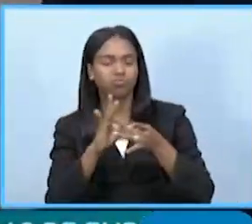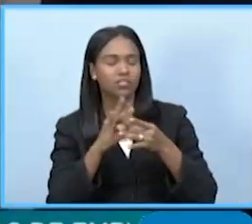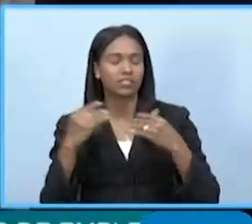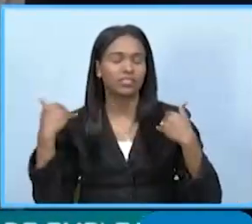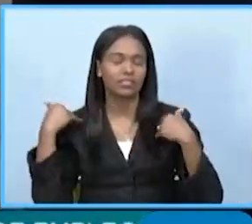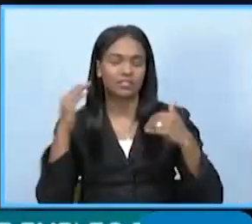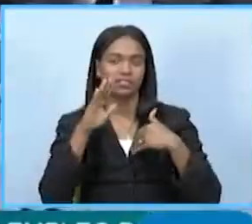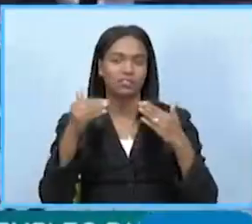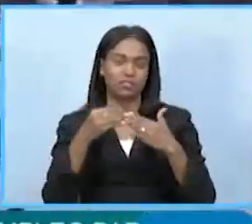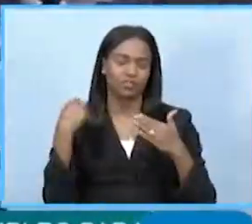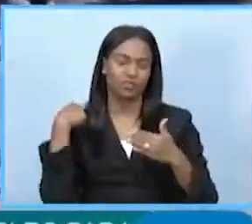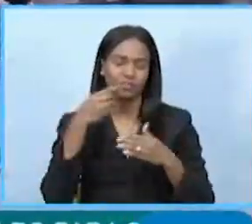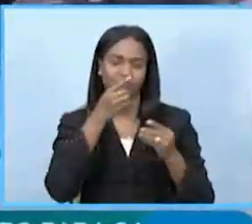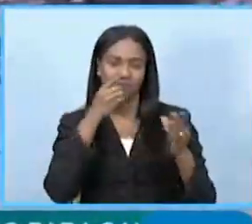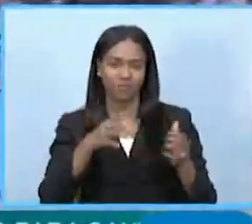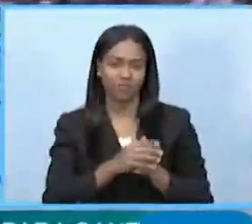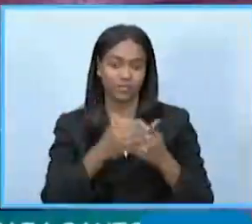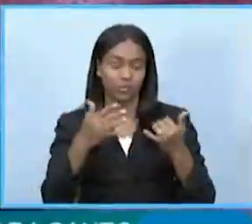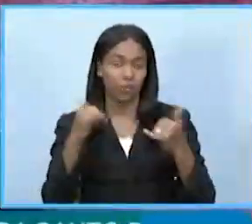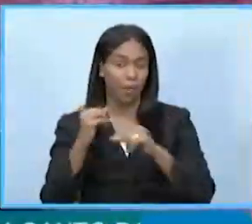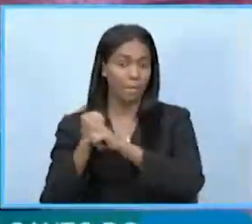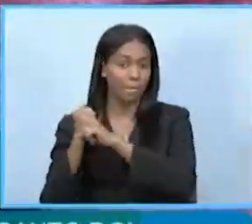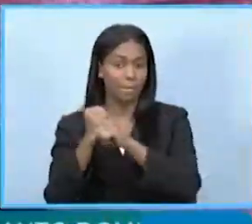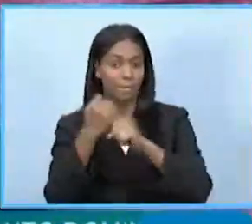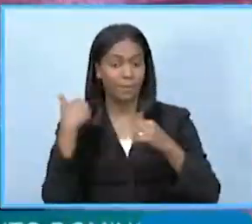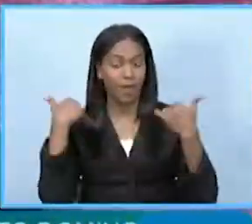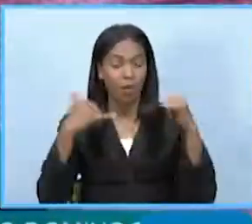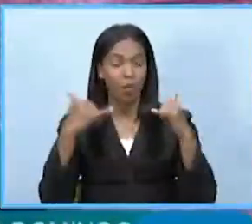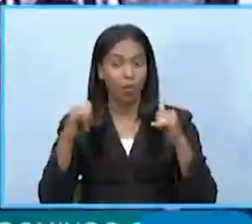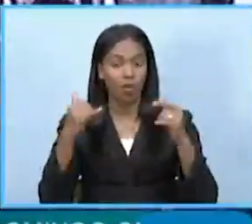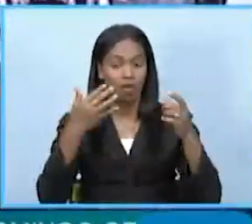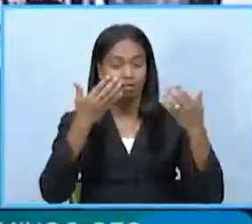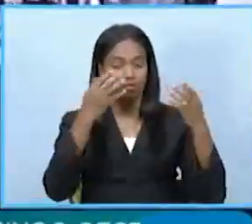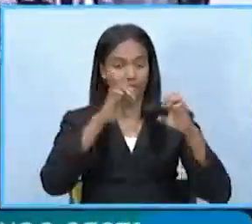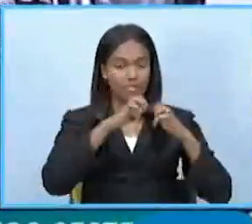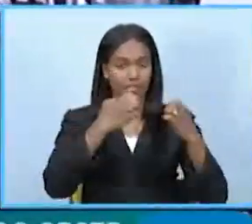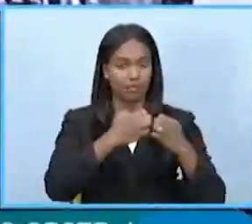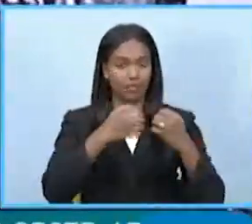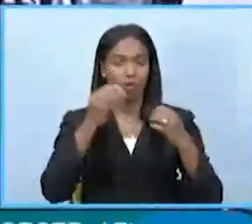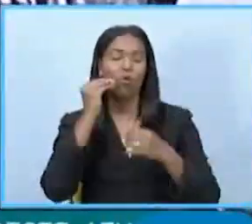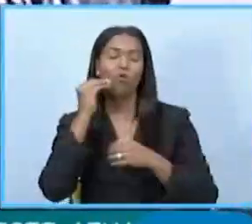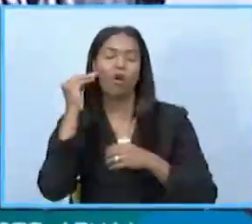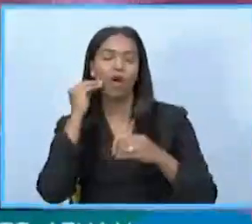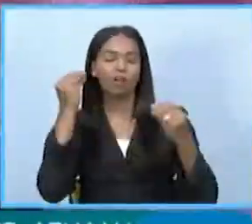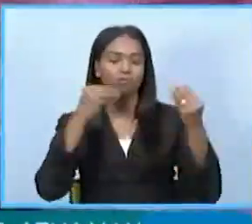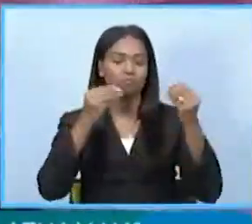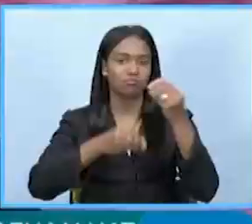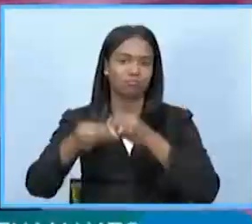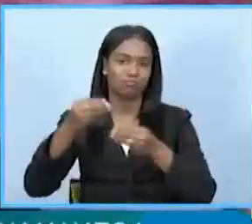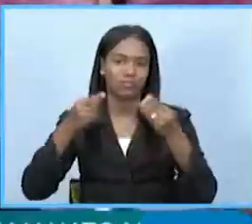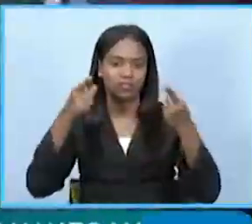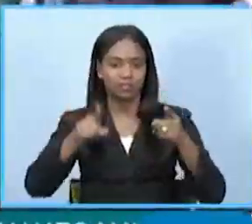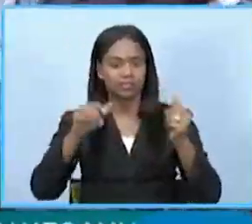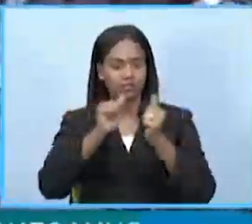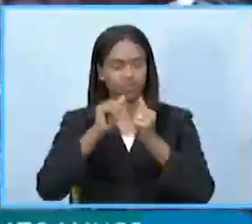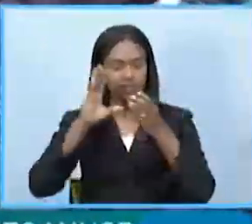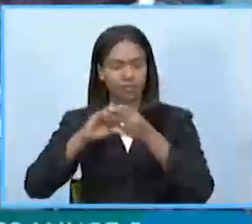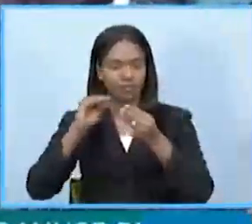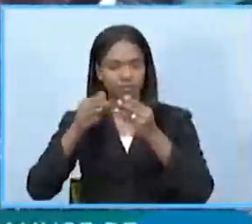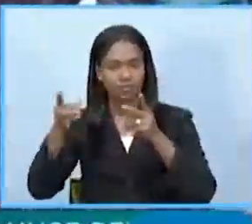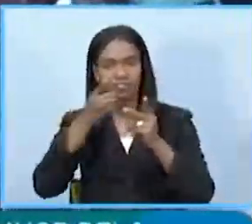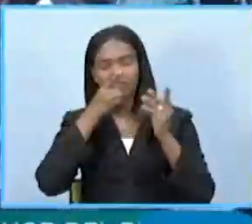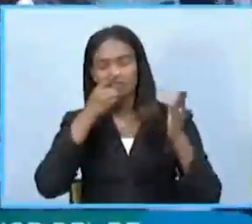tenemos todos los dominicanos. El arte del béisbol capturó juegos en estadios, hogares y colmadones. Un hecho con la narrativa del